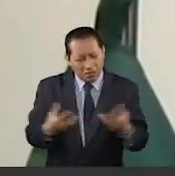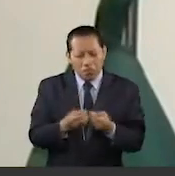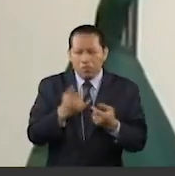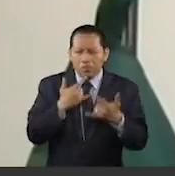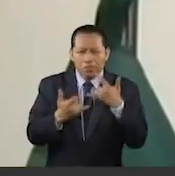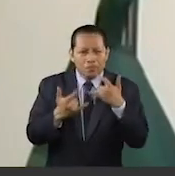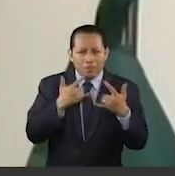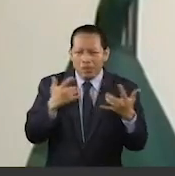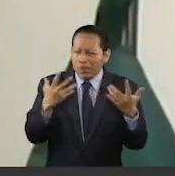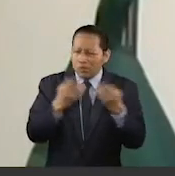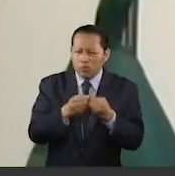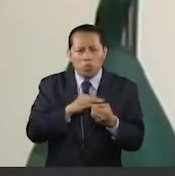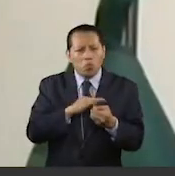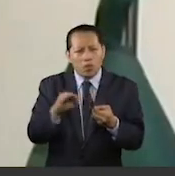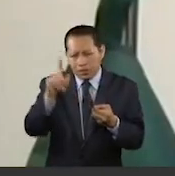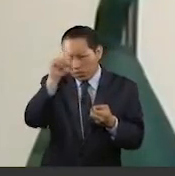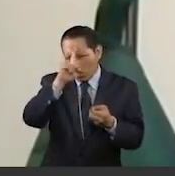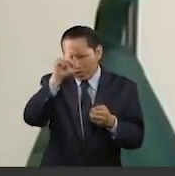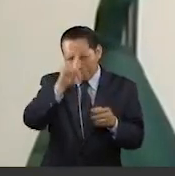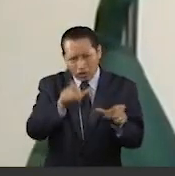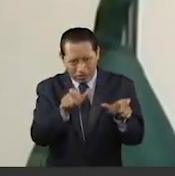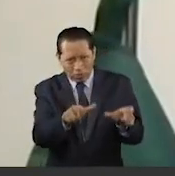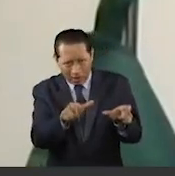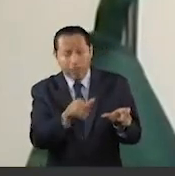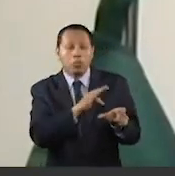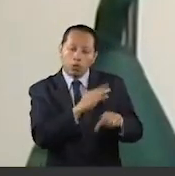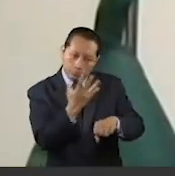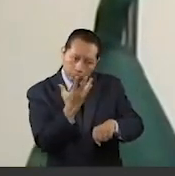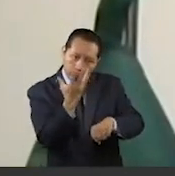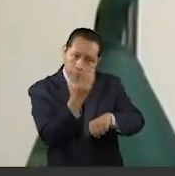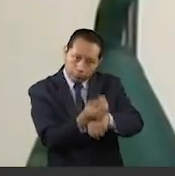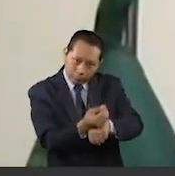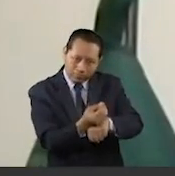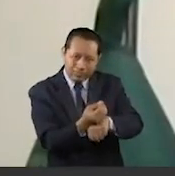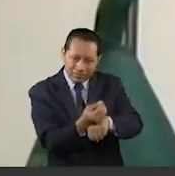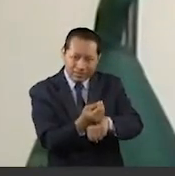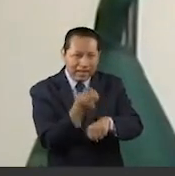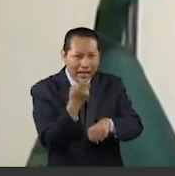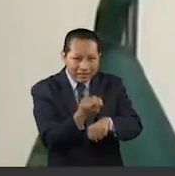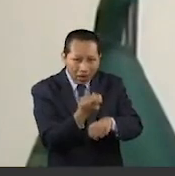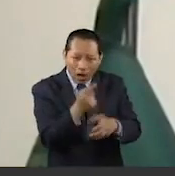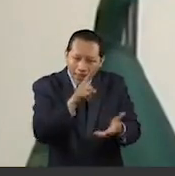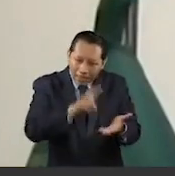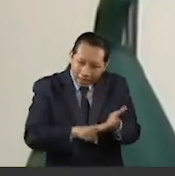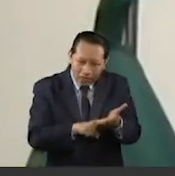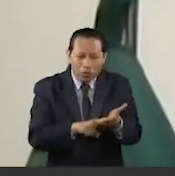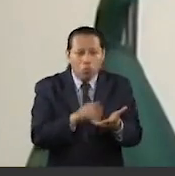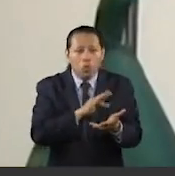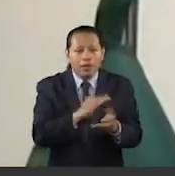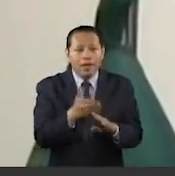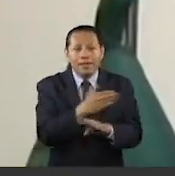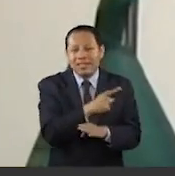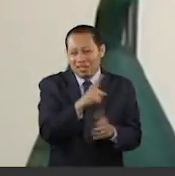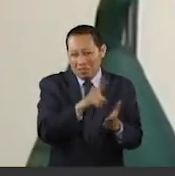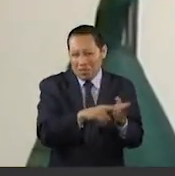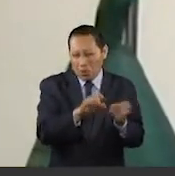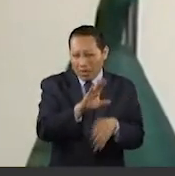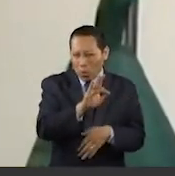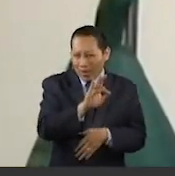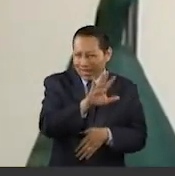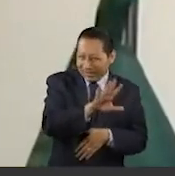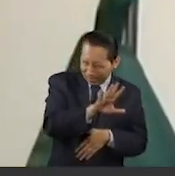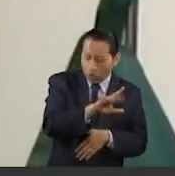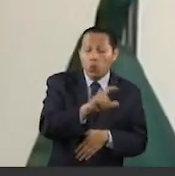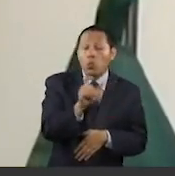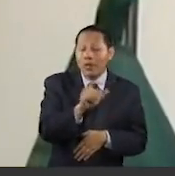realmente el Consejo de Seguridad, que representa las realidades políticas de 1945, cuando